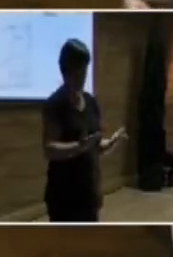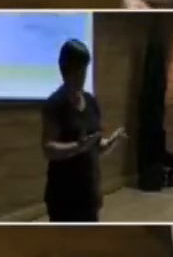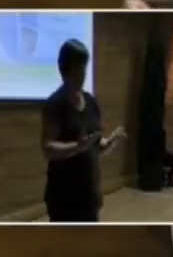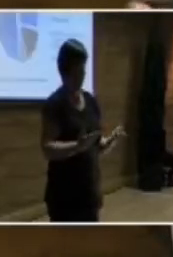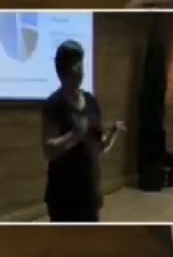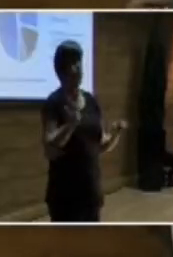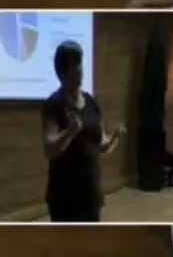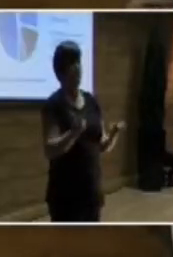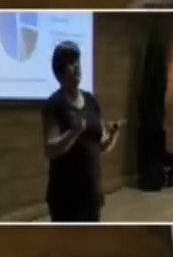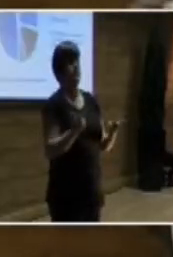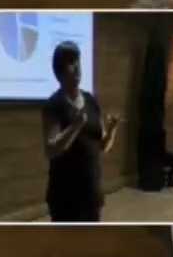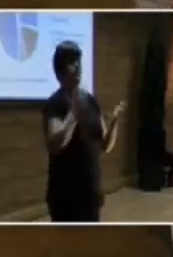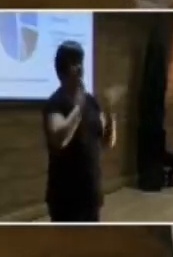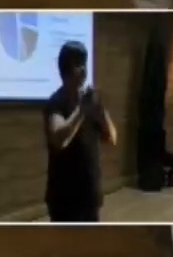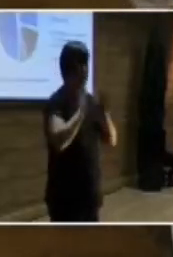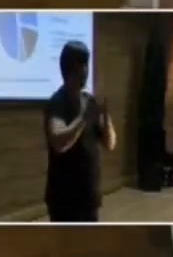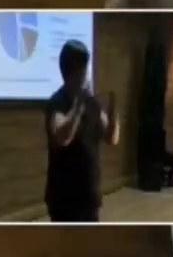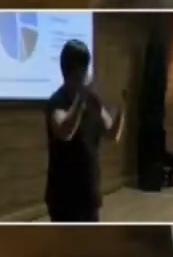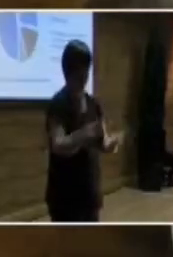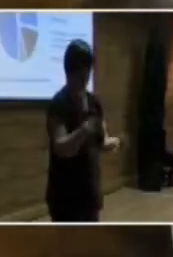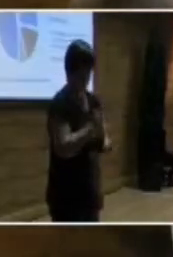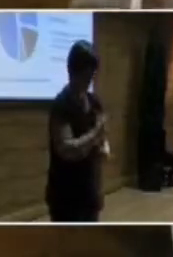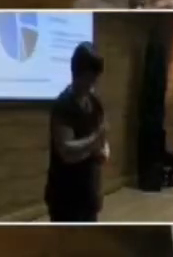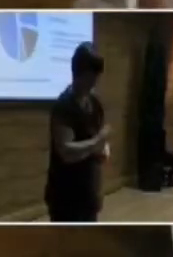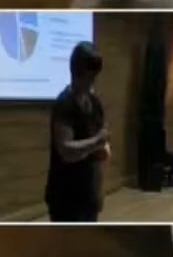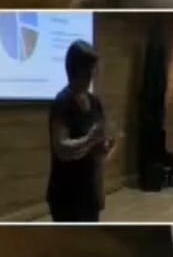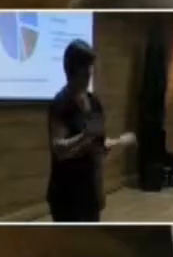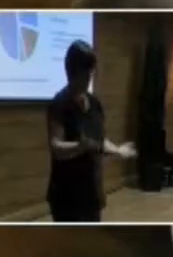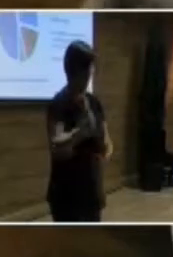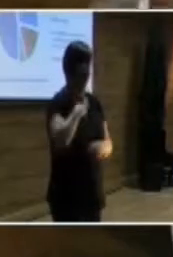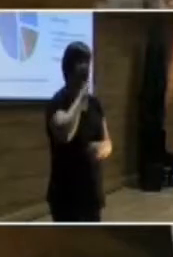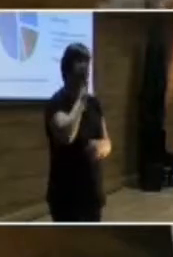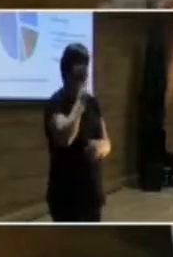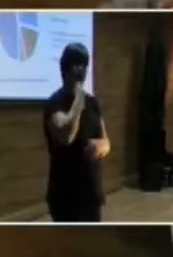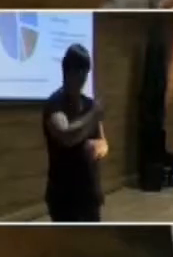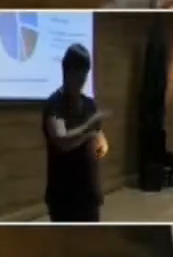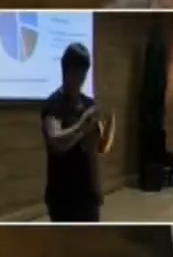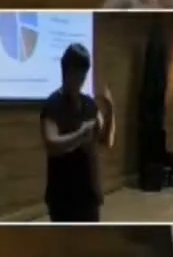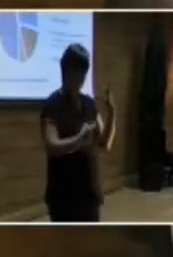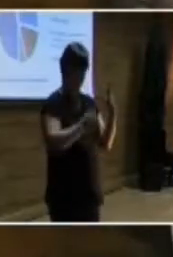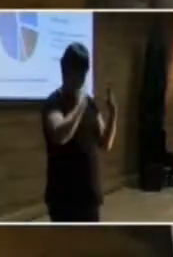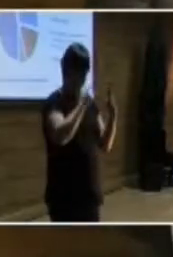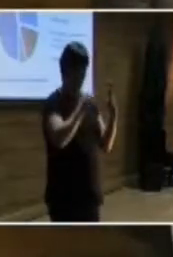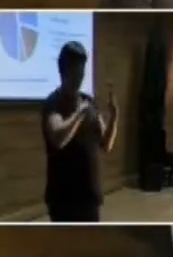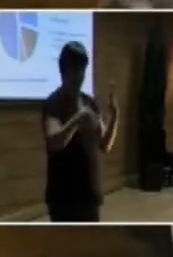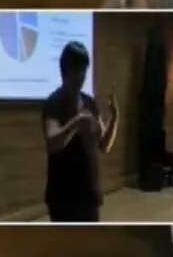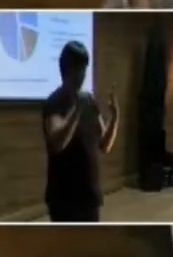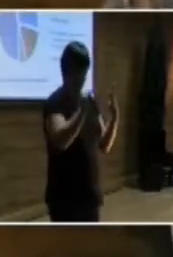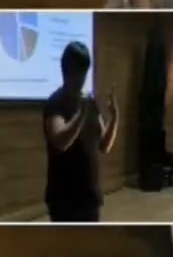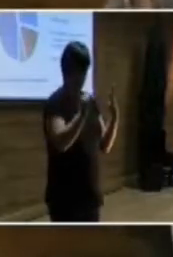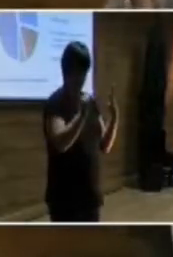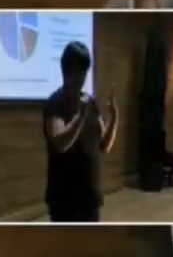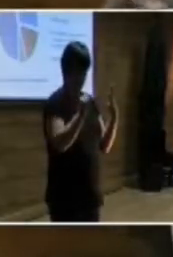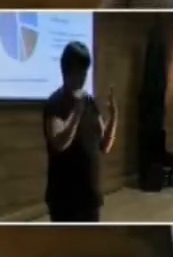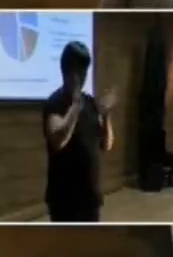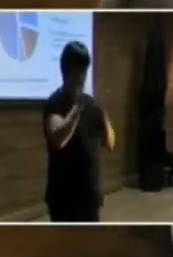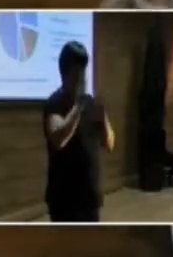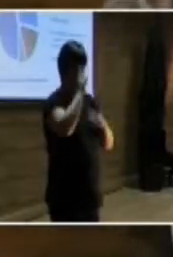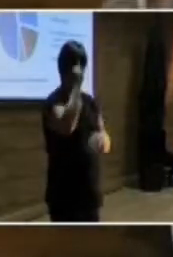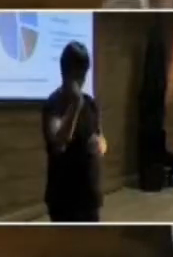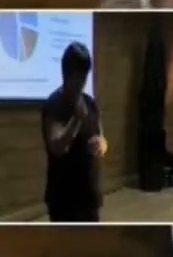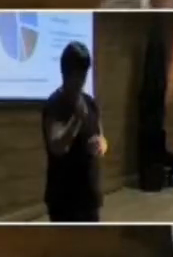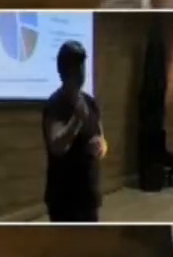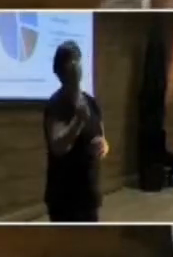Infratratamiento. Como decía, la enfermedad de Alzheimer tiene tratamiento. Hay 4 fármacos que son eficaces. Y cuando preguntamos a los cuidadores